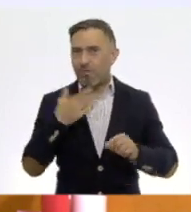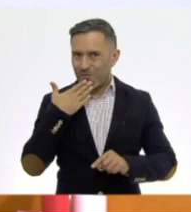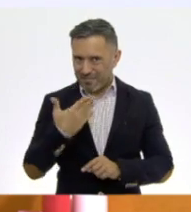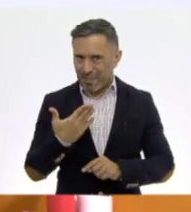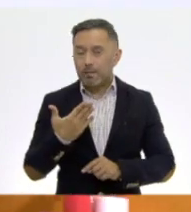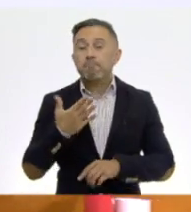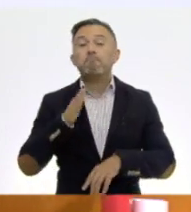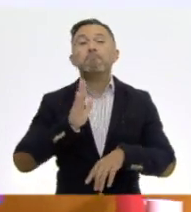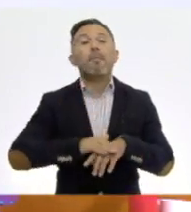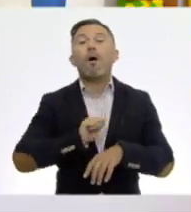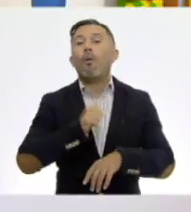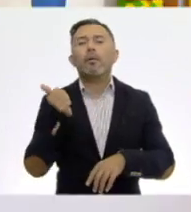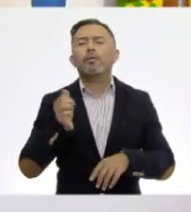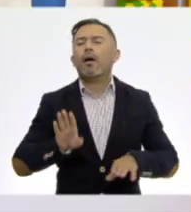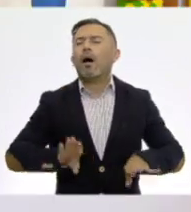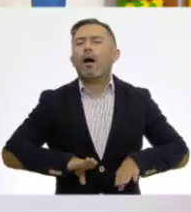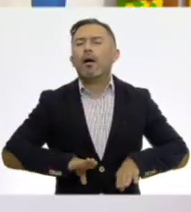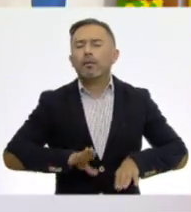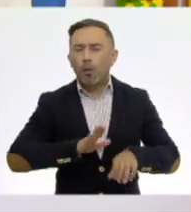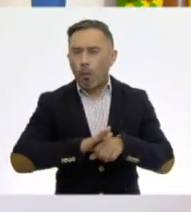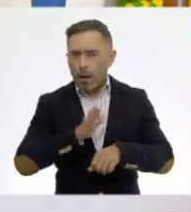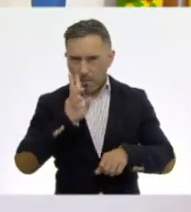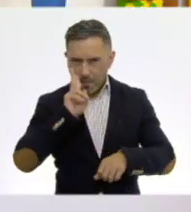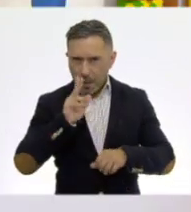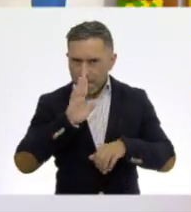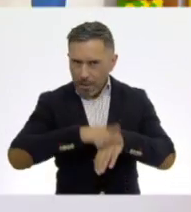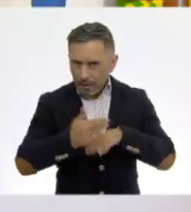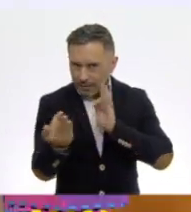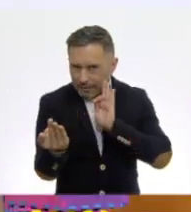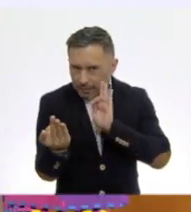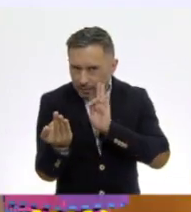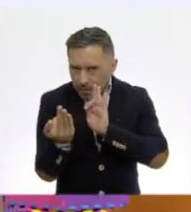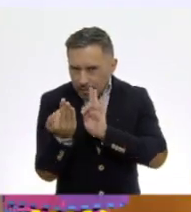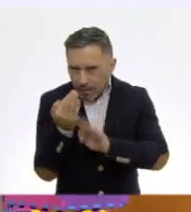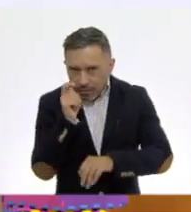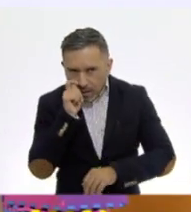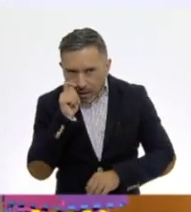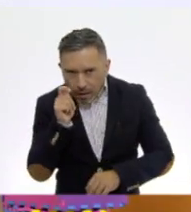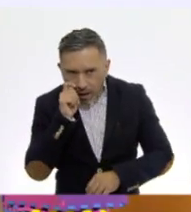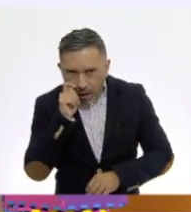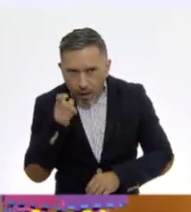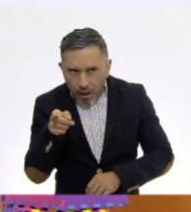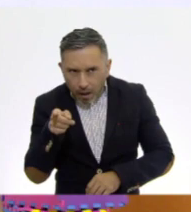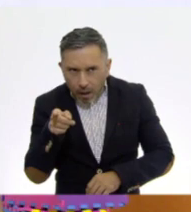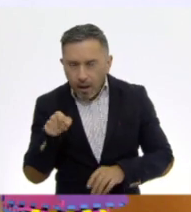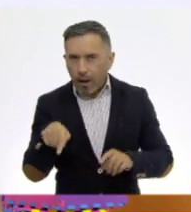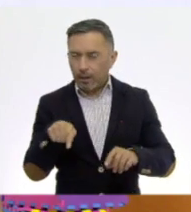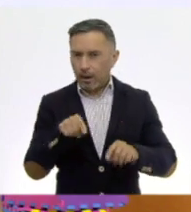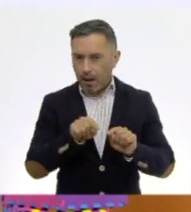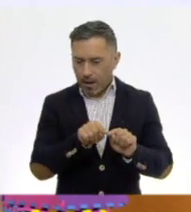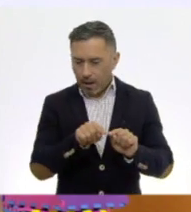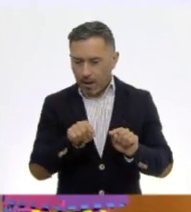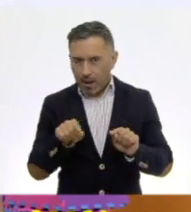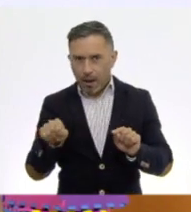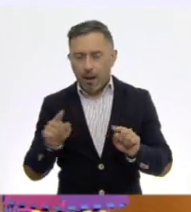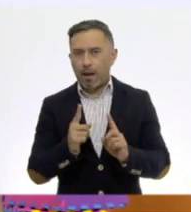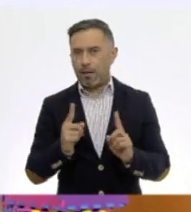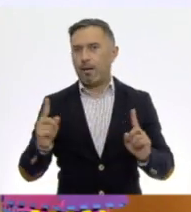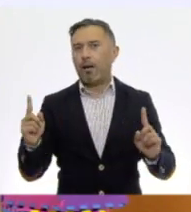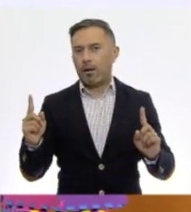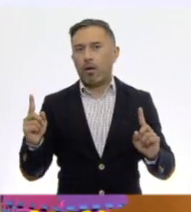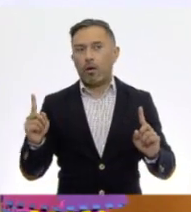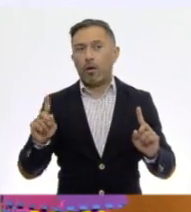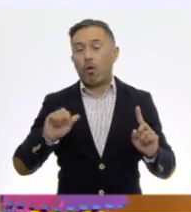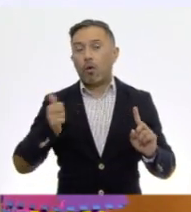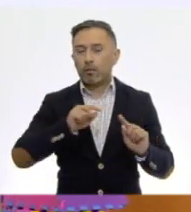característica? Acerquémonos un poco más. A ver, esta arista es larga. Esta otra arista